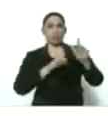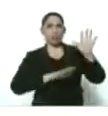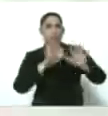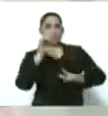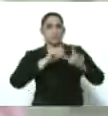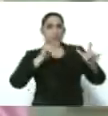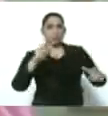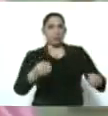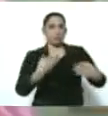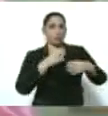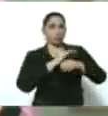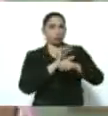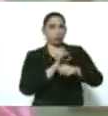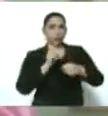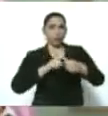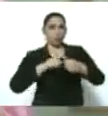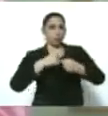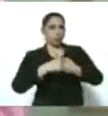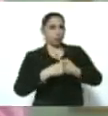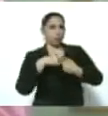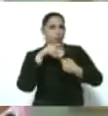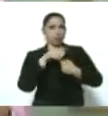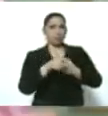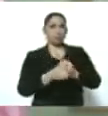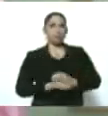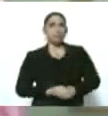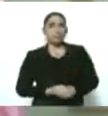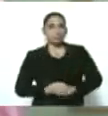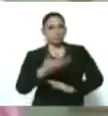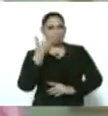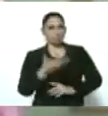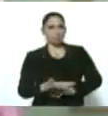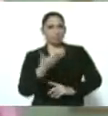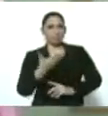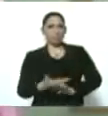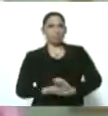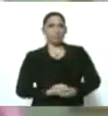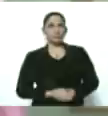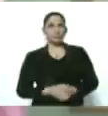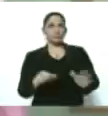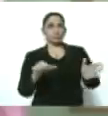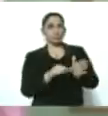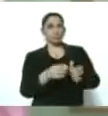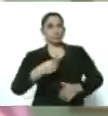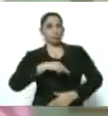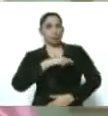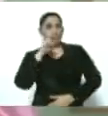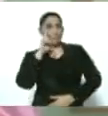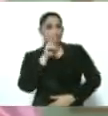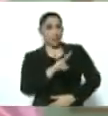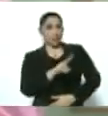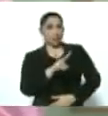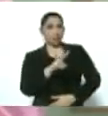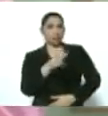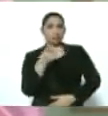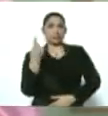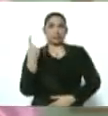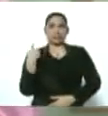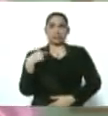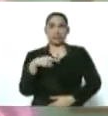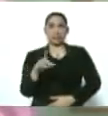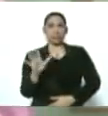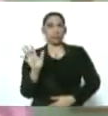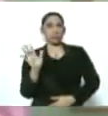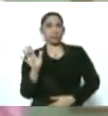presidente, conforman pues casos, el vector importado, donde estamos viendo, bueno, la incidencia que está teniendo en